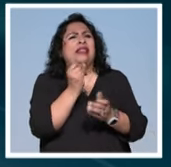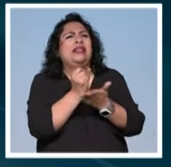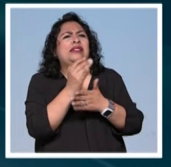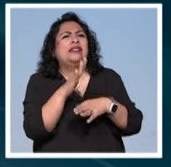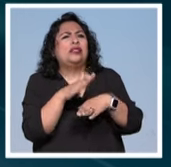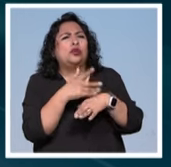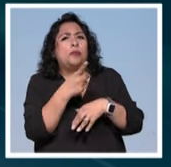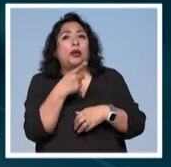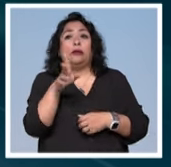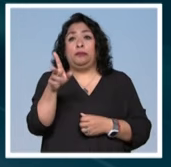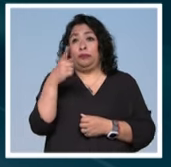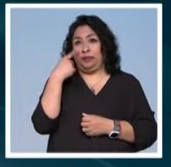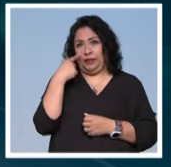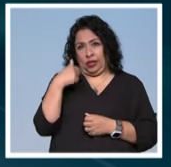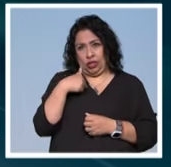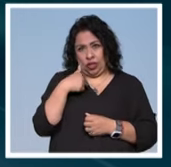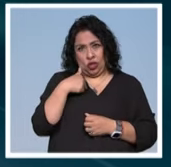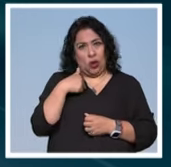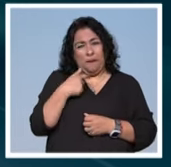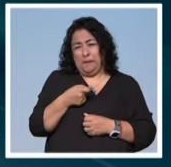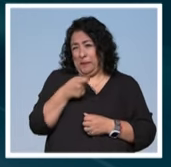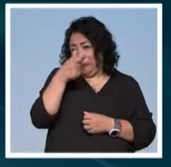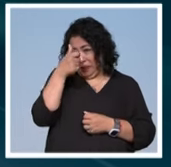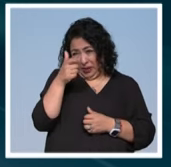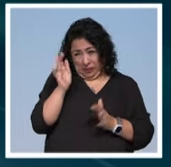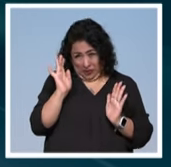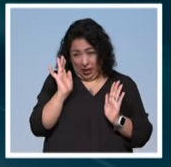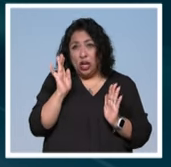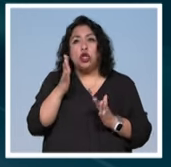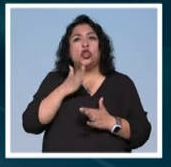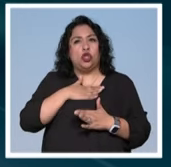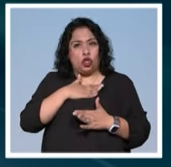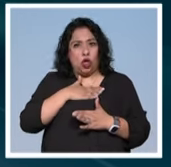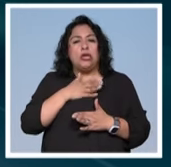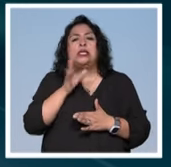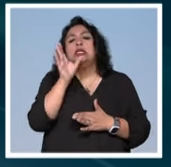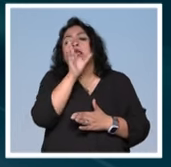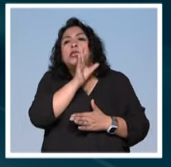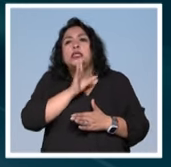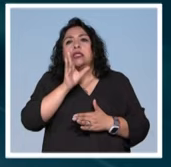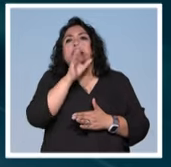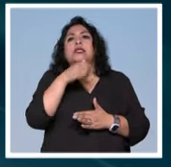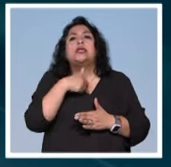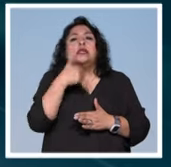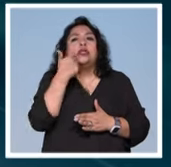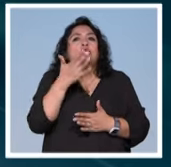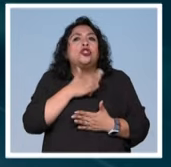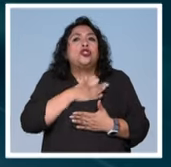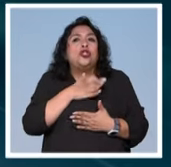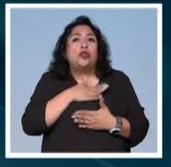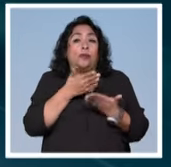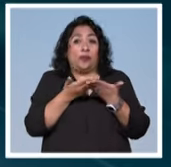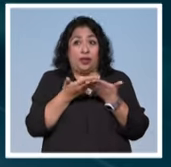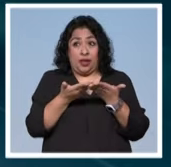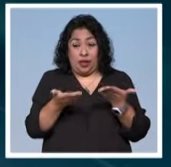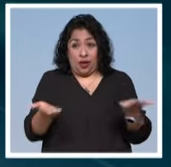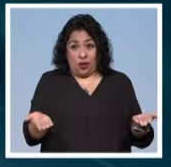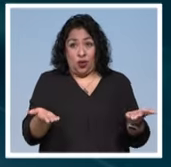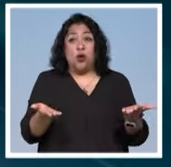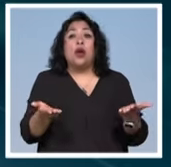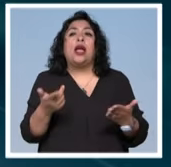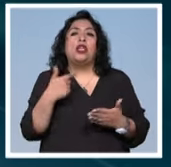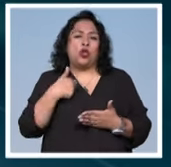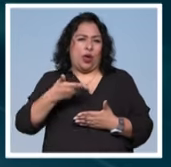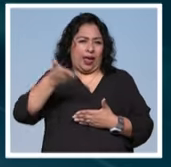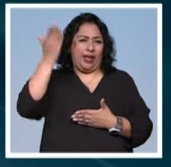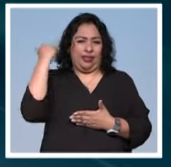esto Bueno te digo que así en primer lugar aj yo tenía esa curiosidad porque ahora en el yo